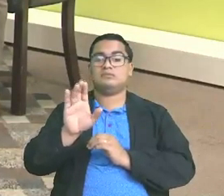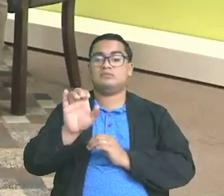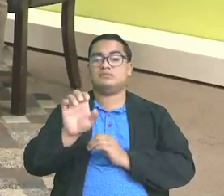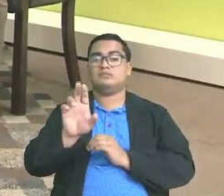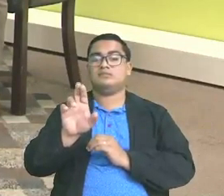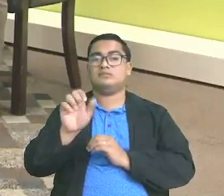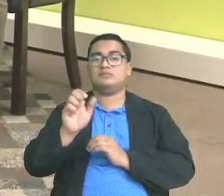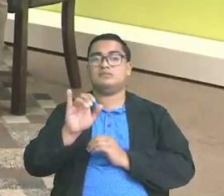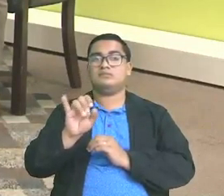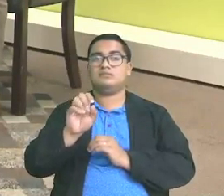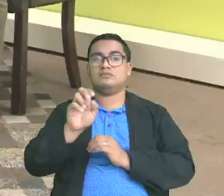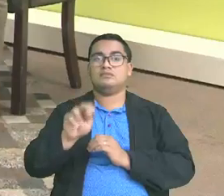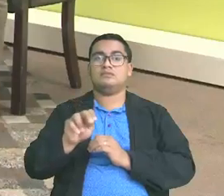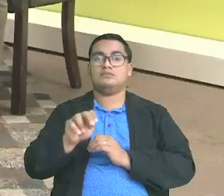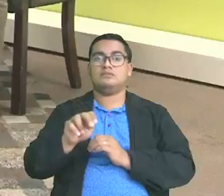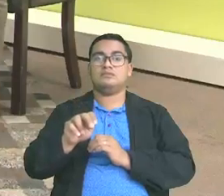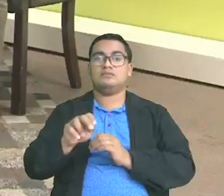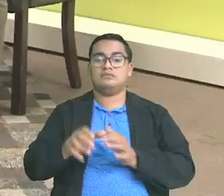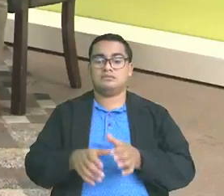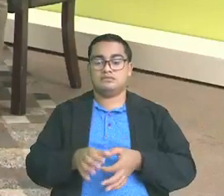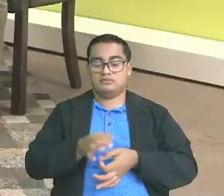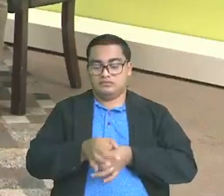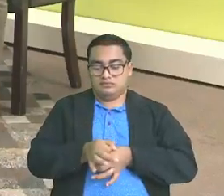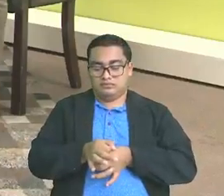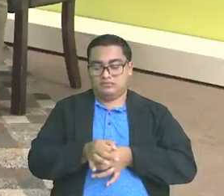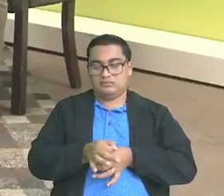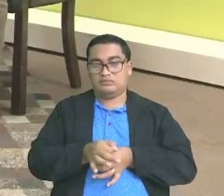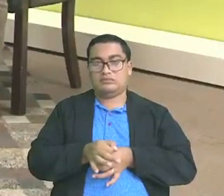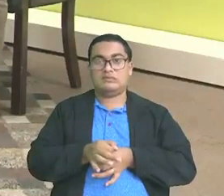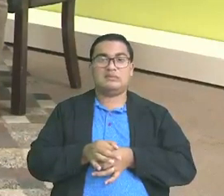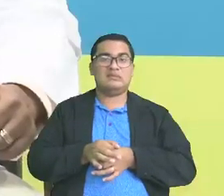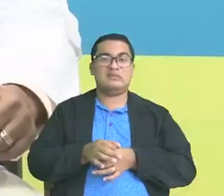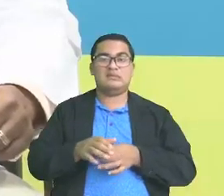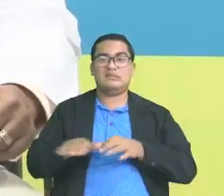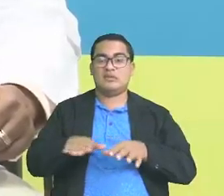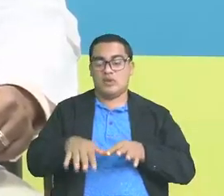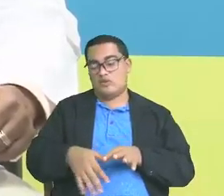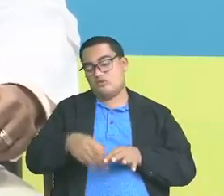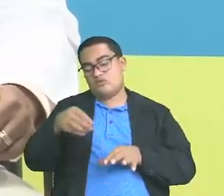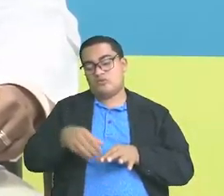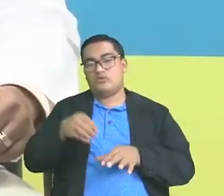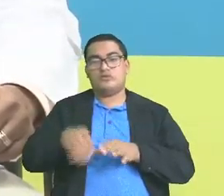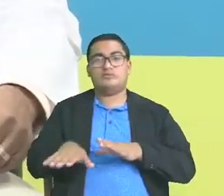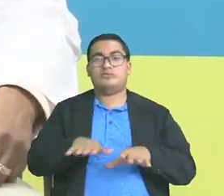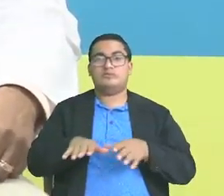allí, y se quede atrapado, y como está atrapado